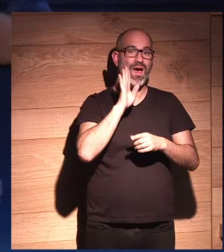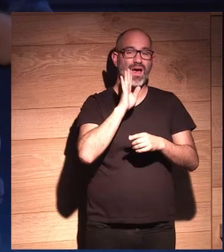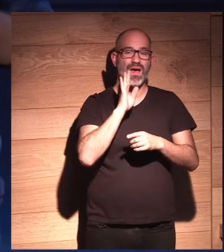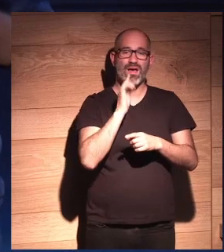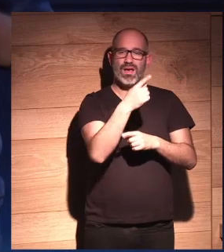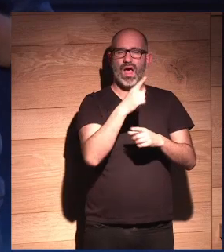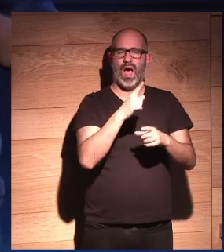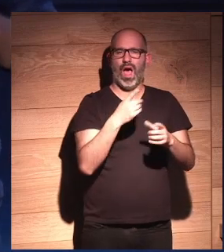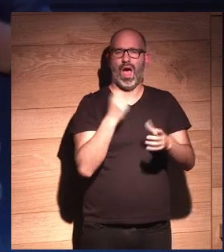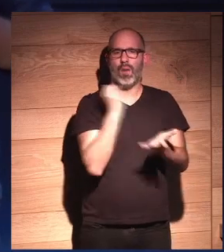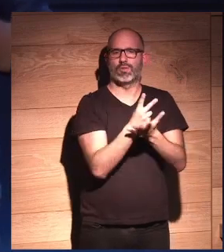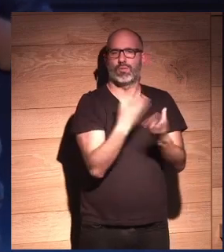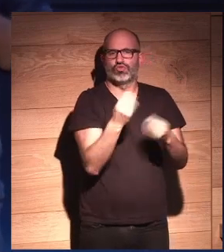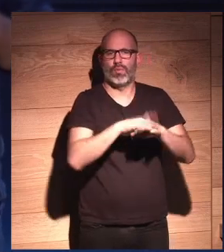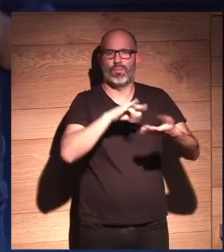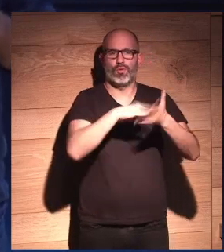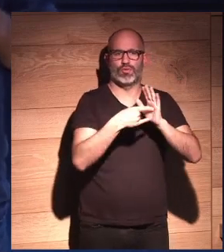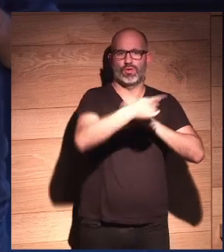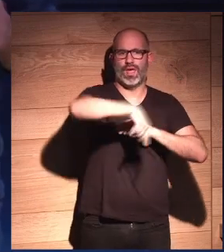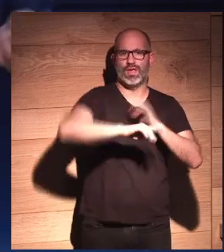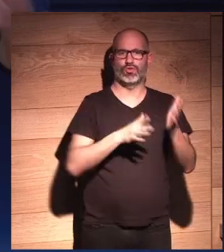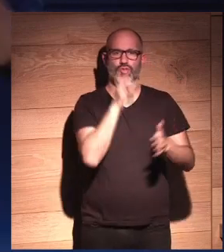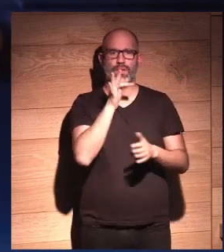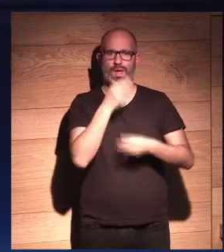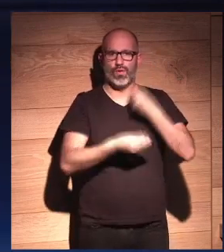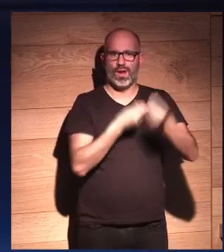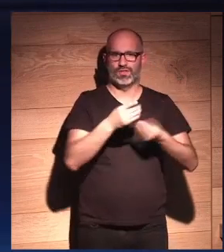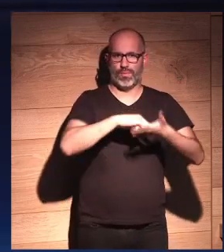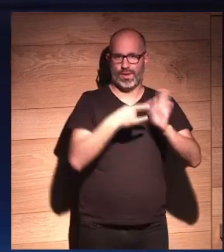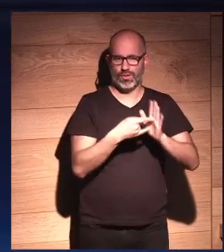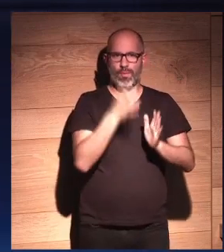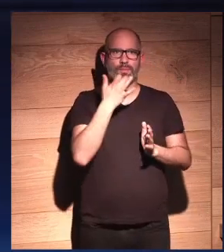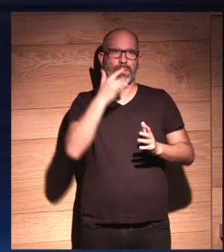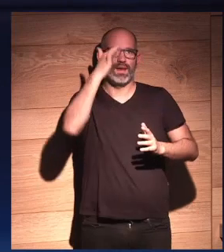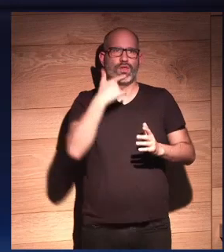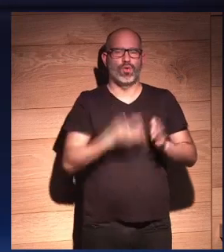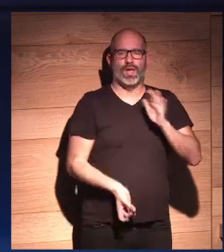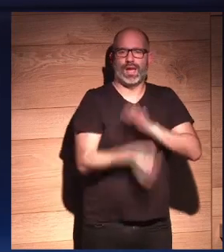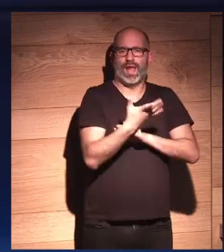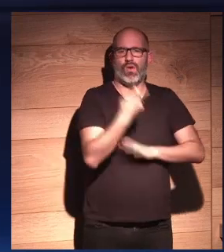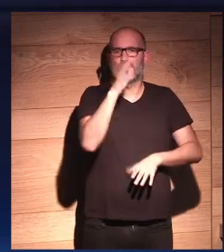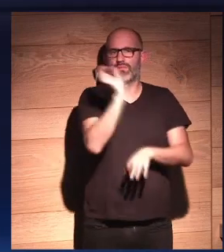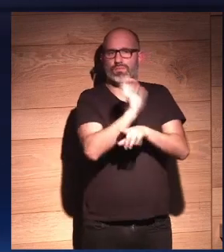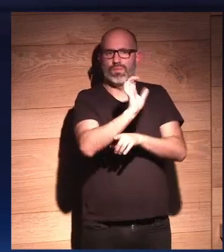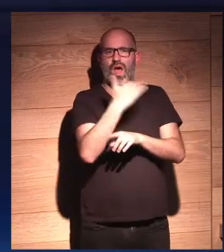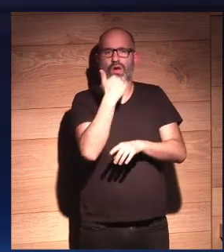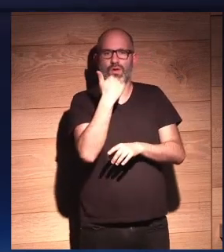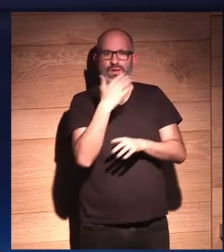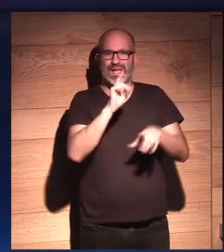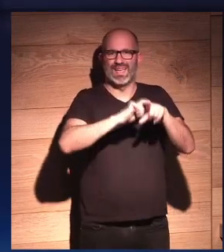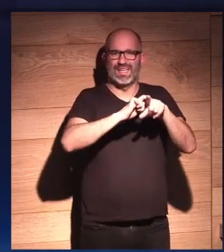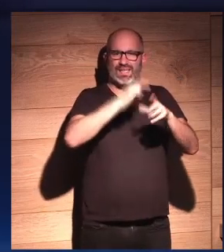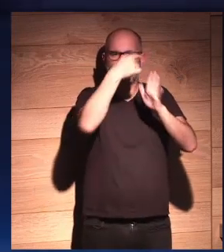gente no ha finalizado el proyecto. Por ejemplo, yo les digo, voy a crear un proyecto cinematográfico, voy a crear un proyecto de